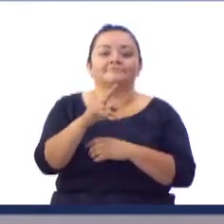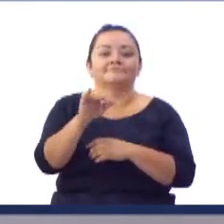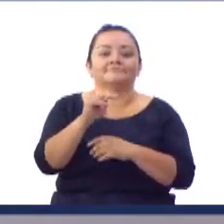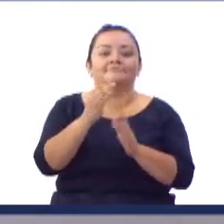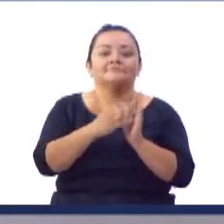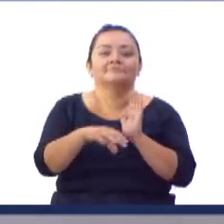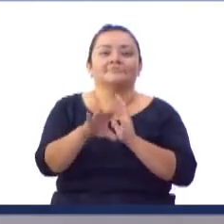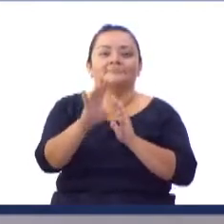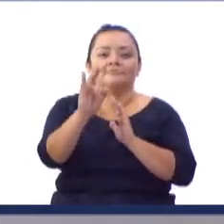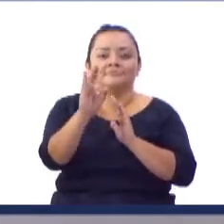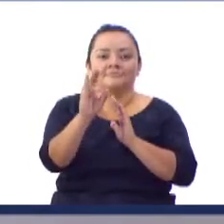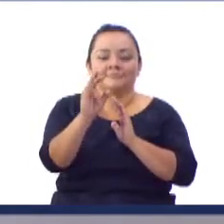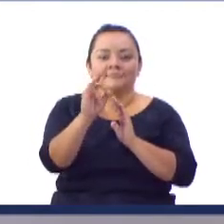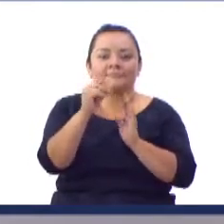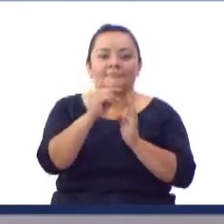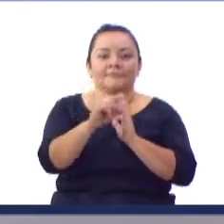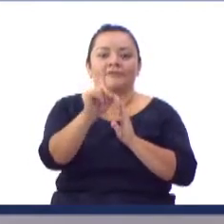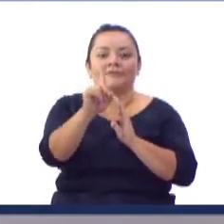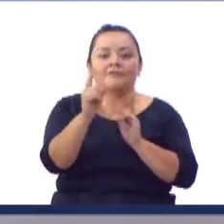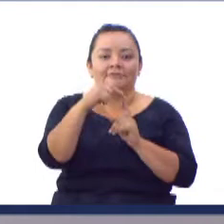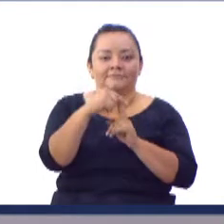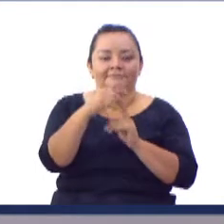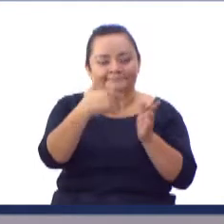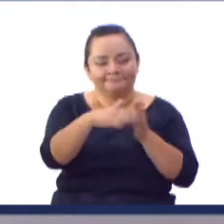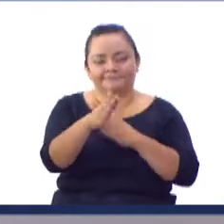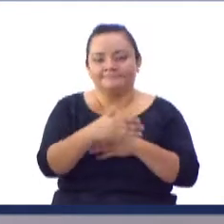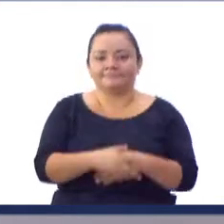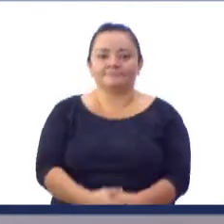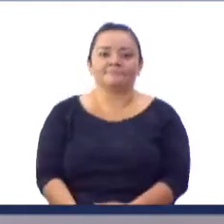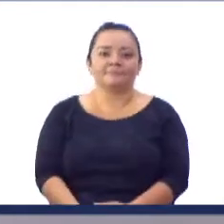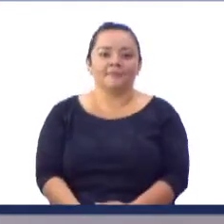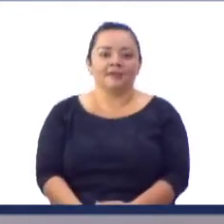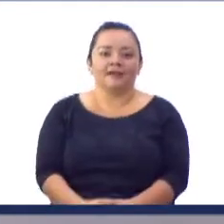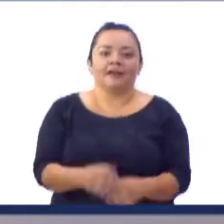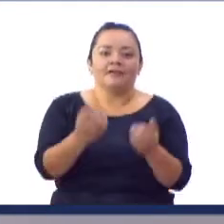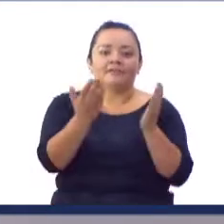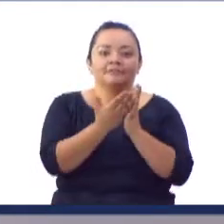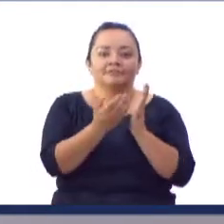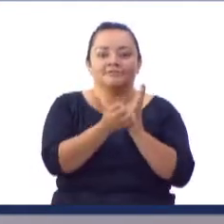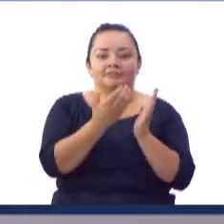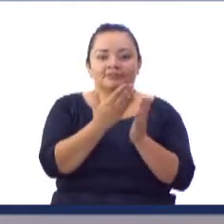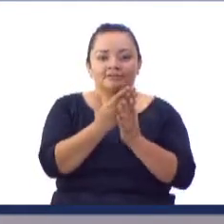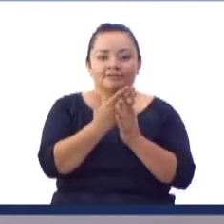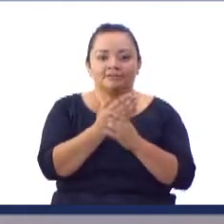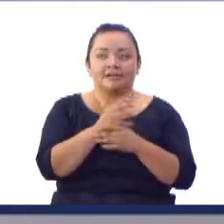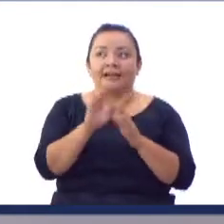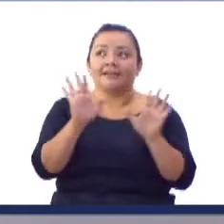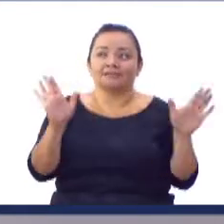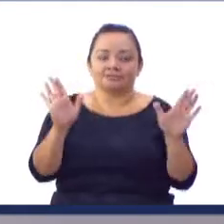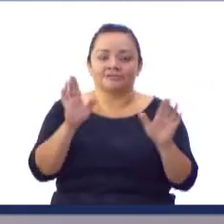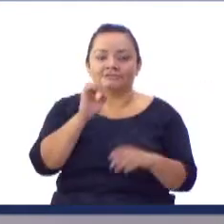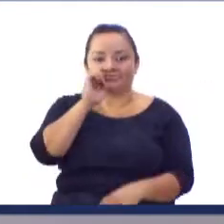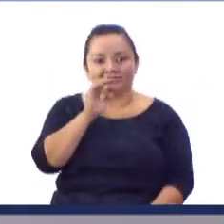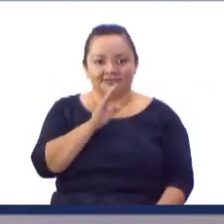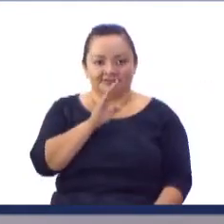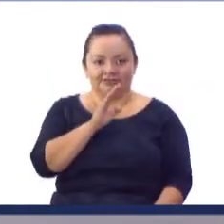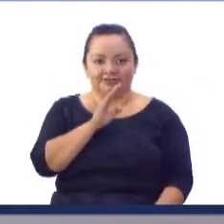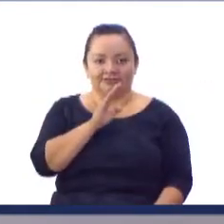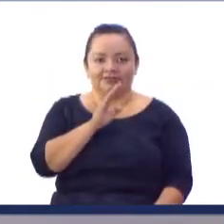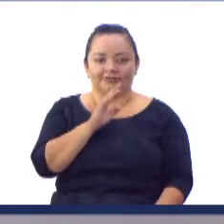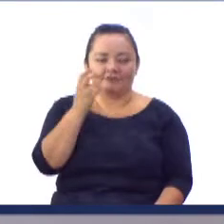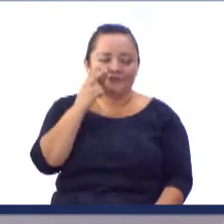capítulo 17 versículo del 1 en adelante dice la palabra de dios estas cosas habló jesús y